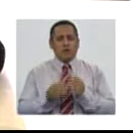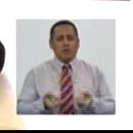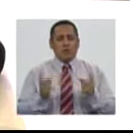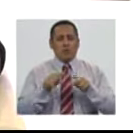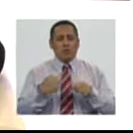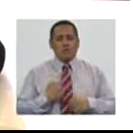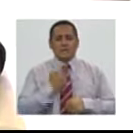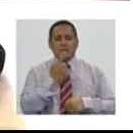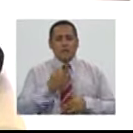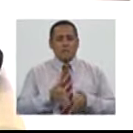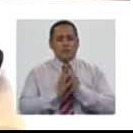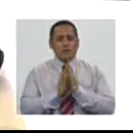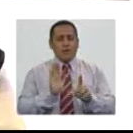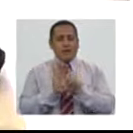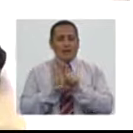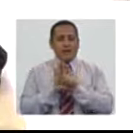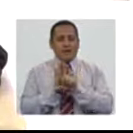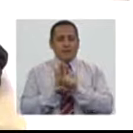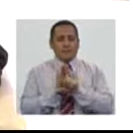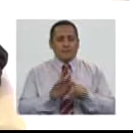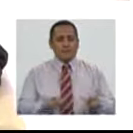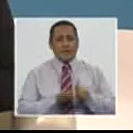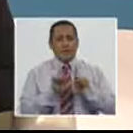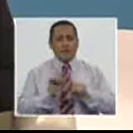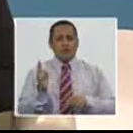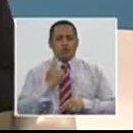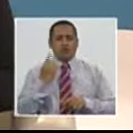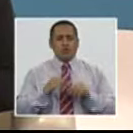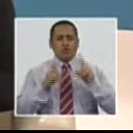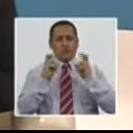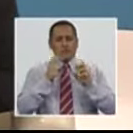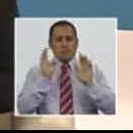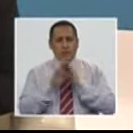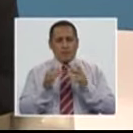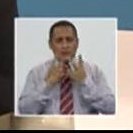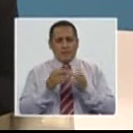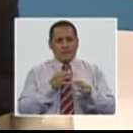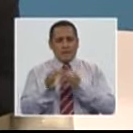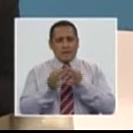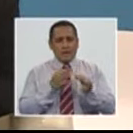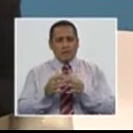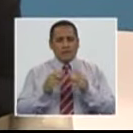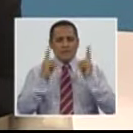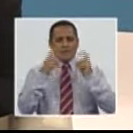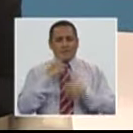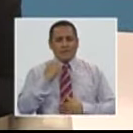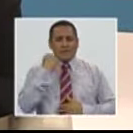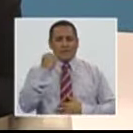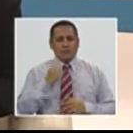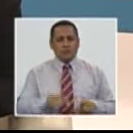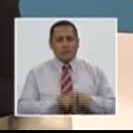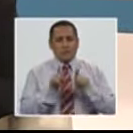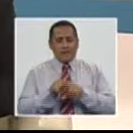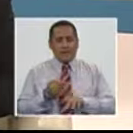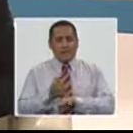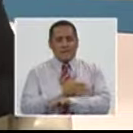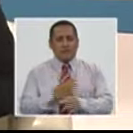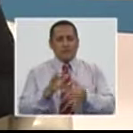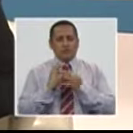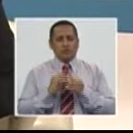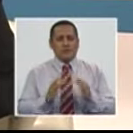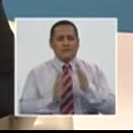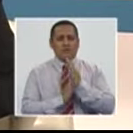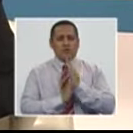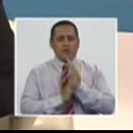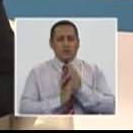cuando se nos está pidiendo información legal claro No solo temas que van referidos a la afectación de derechos porque normalmente como que se